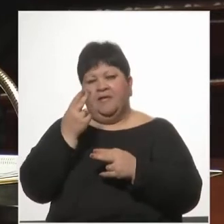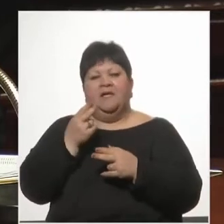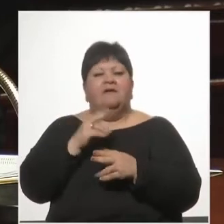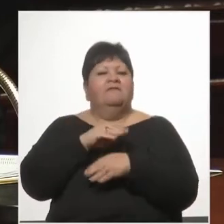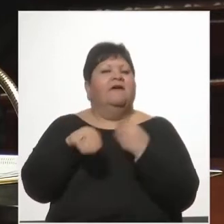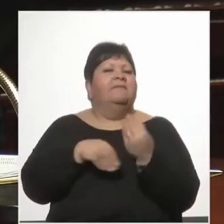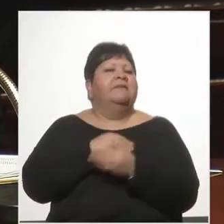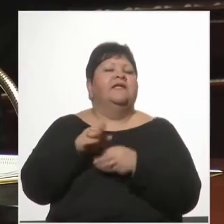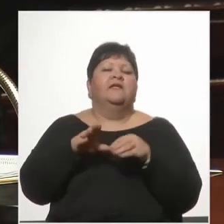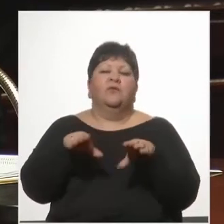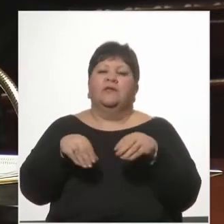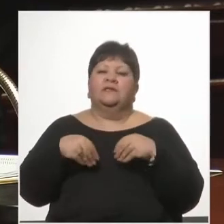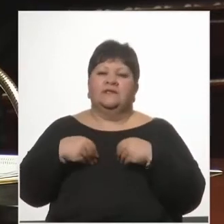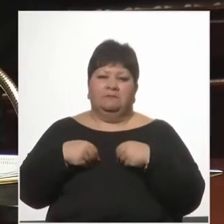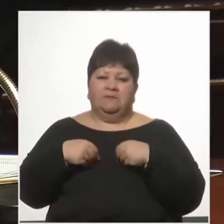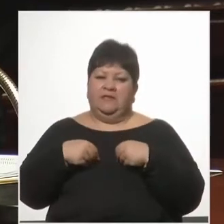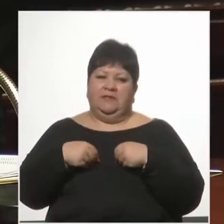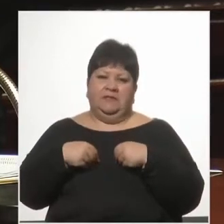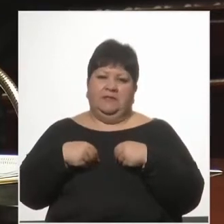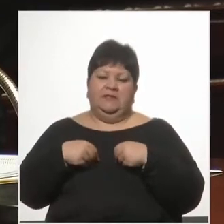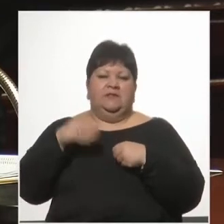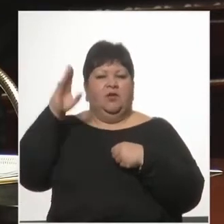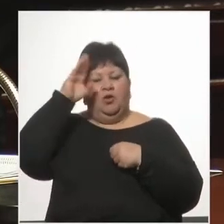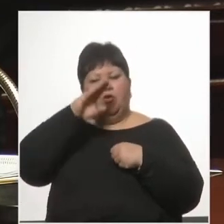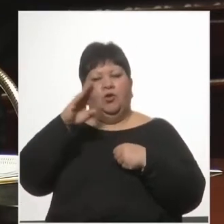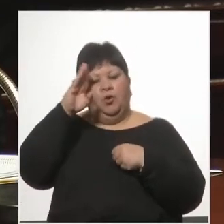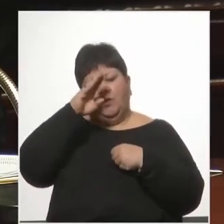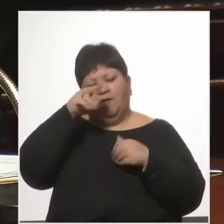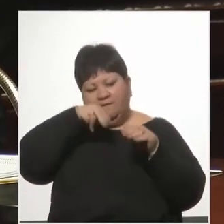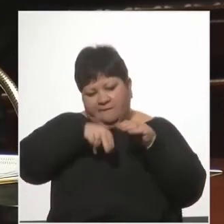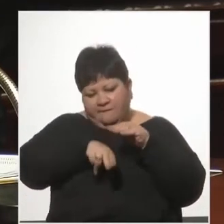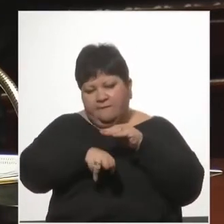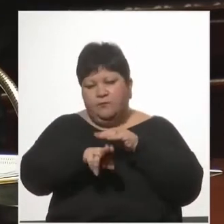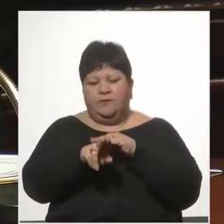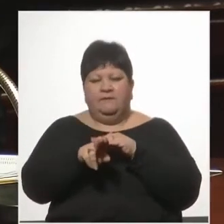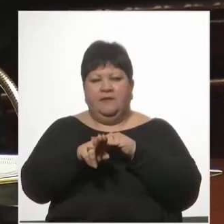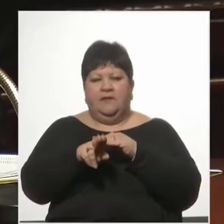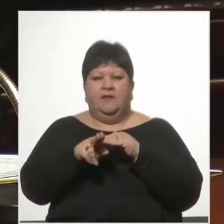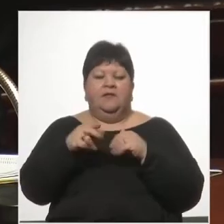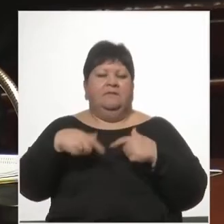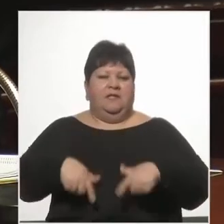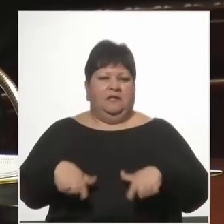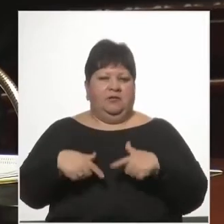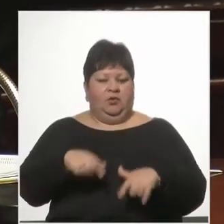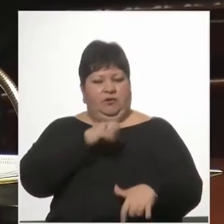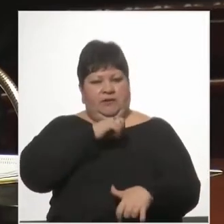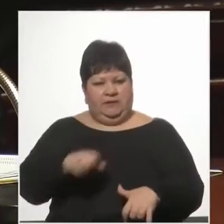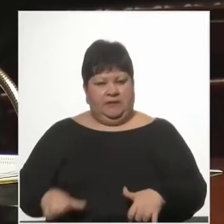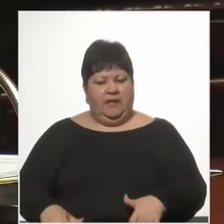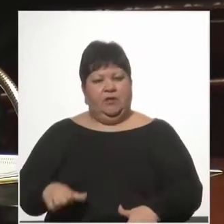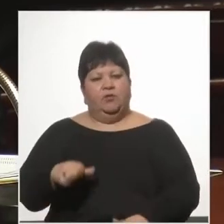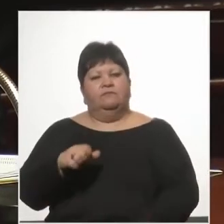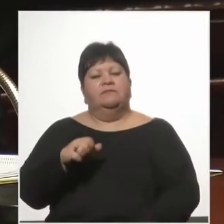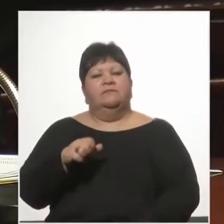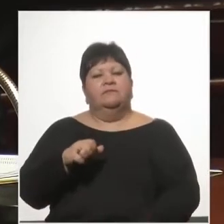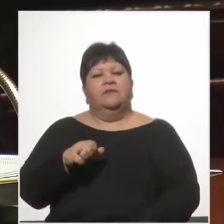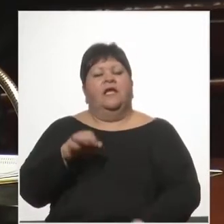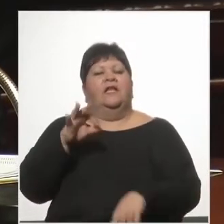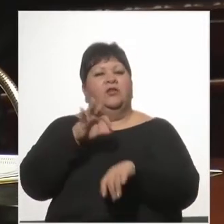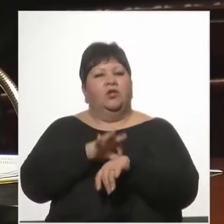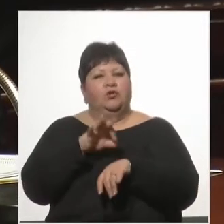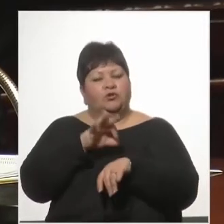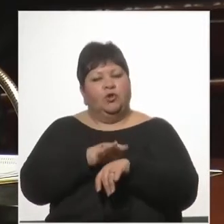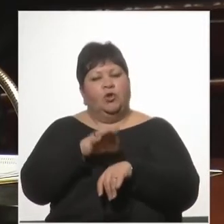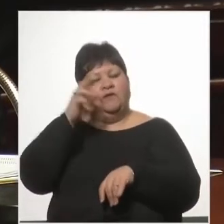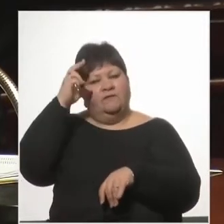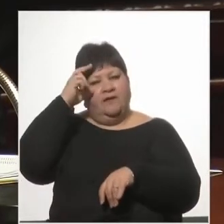instrucciones propias de Menéndez, que se le hagan honores fúnebres de ministro de Estado. El doctor Vázquez se disponía a concurrir